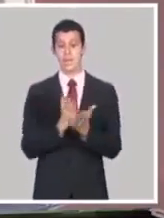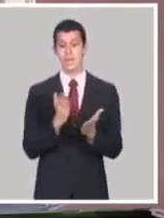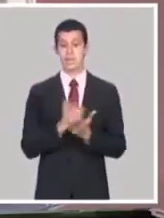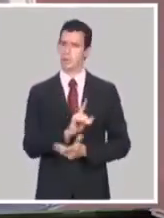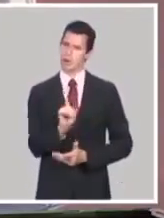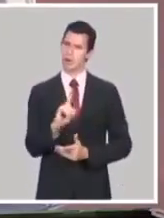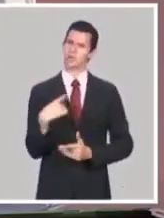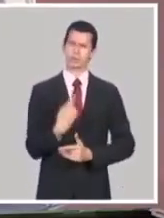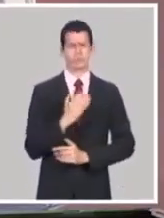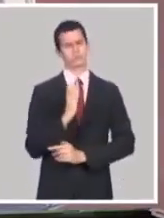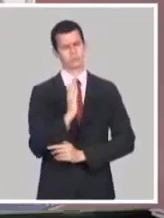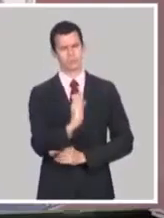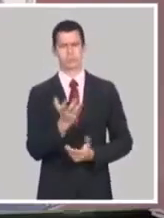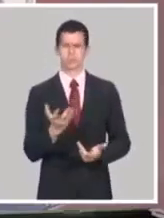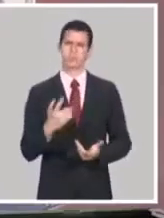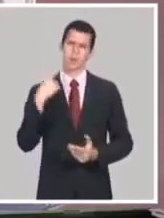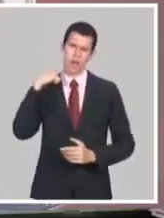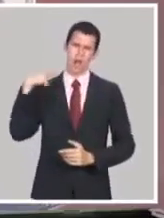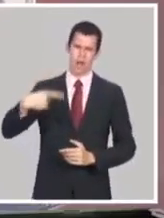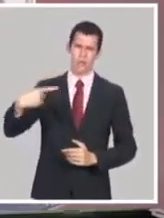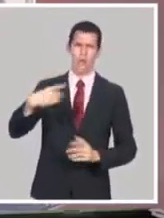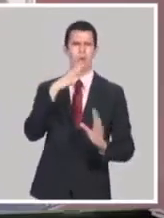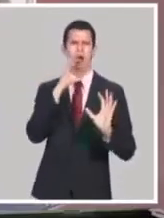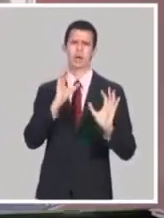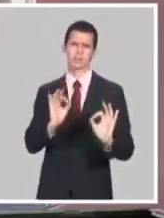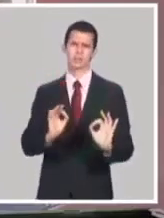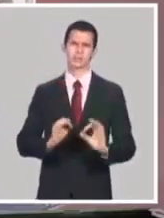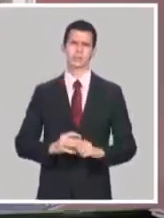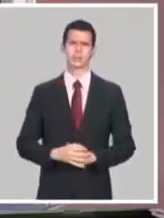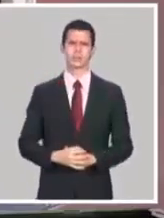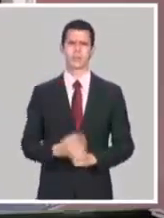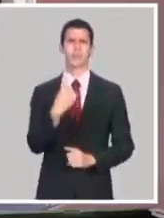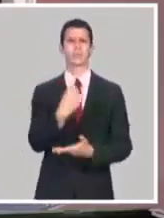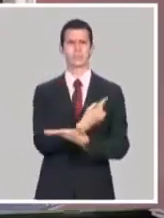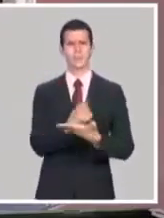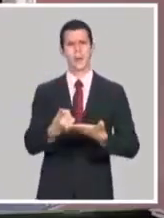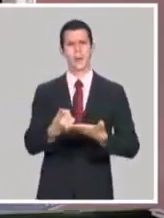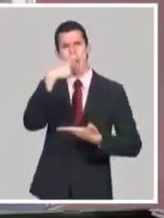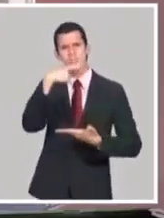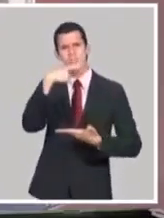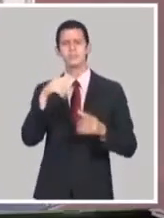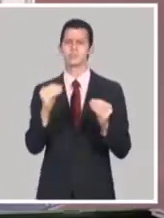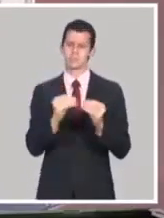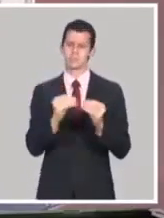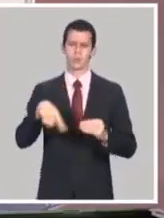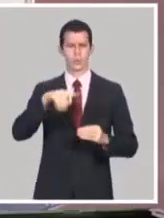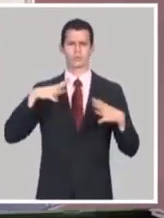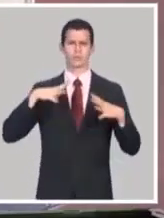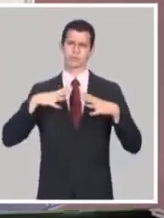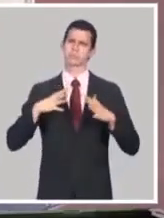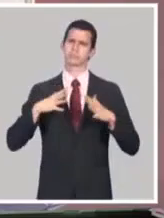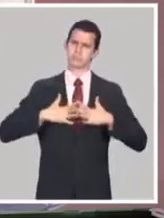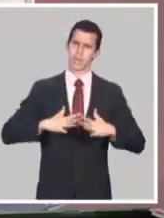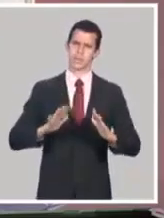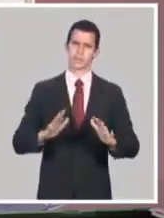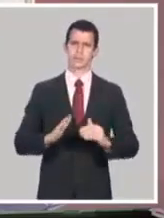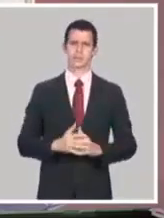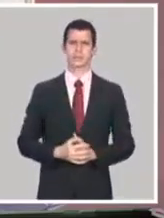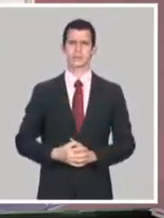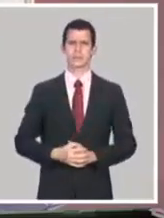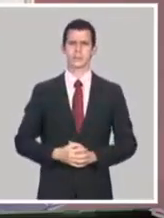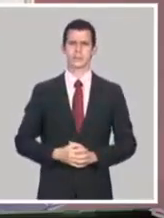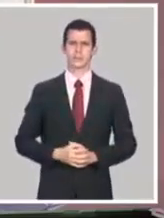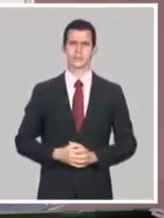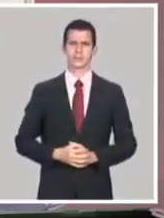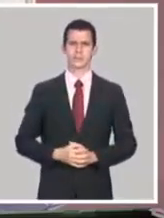nosotros esas esa tradición que está existiendo en los últimos años de la semana de receso triunfa la revolución la semana de receso escolar es